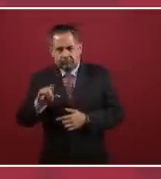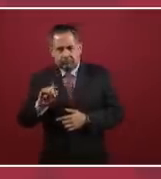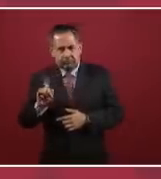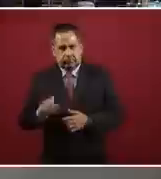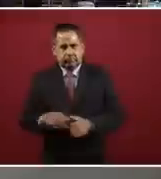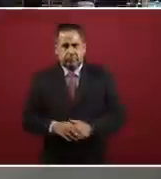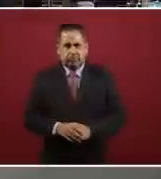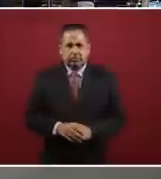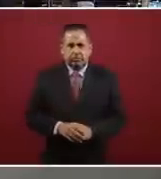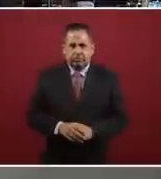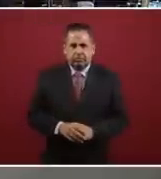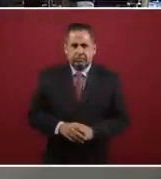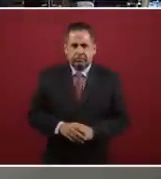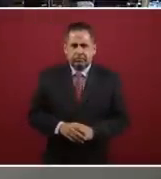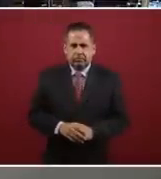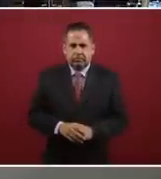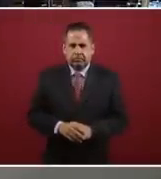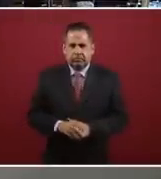¿No es?